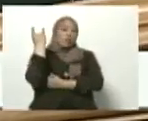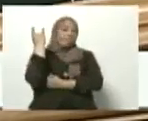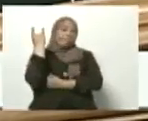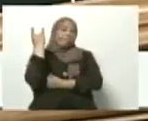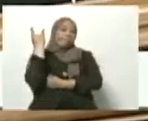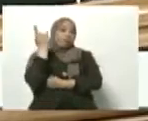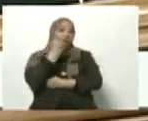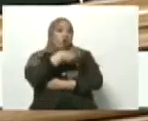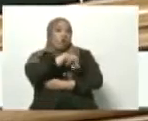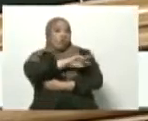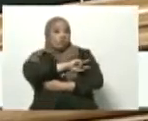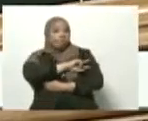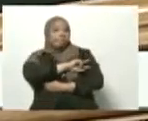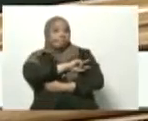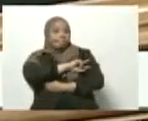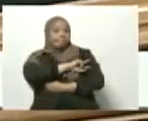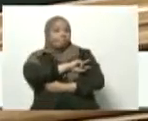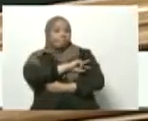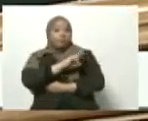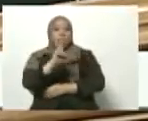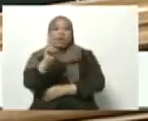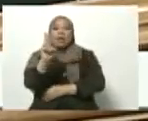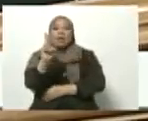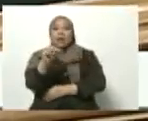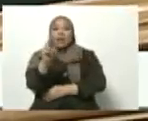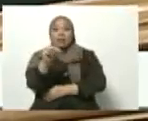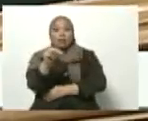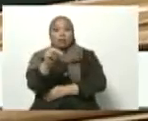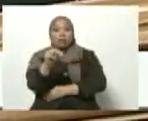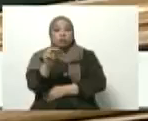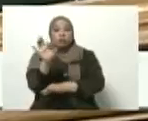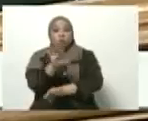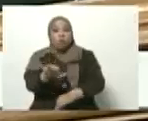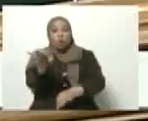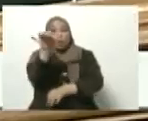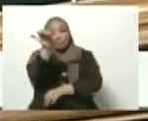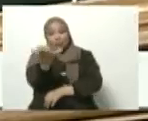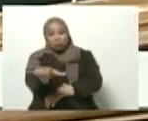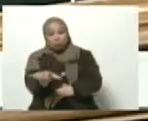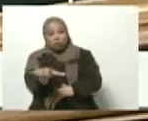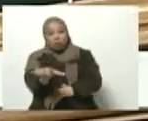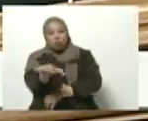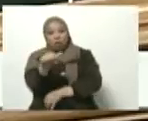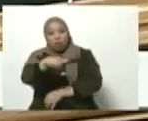Nadie, y nadie de quienes hemos estado,